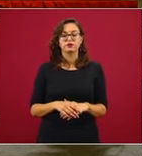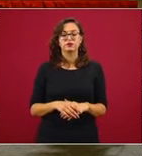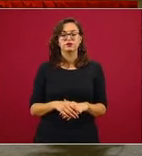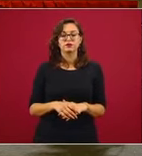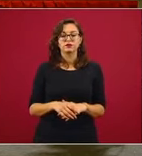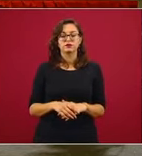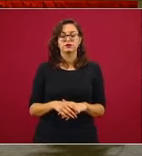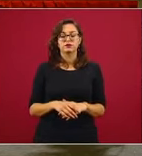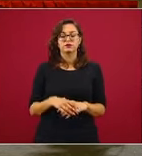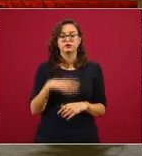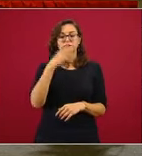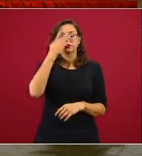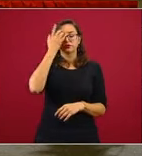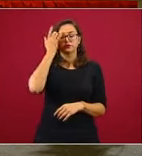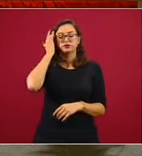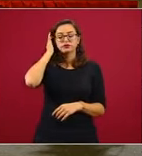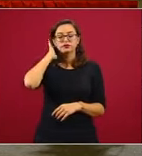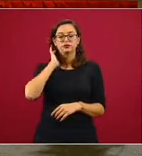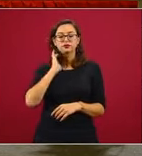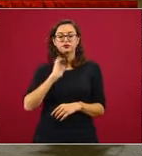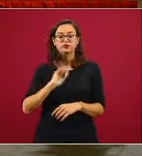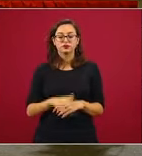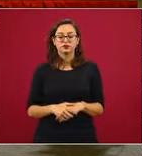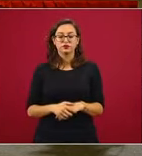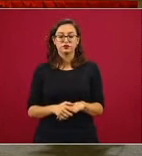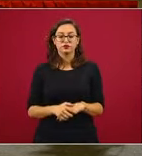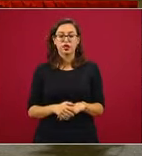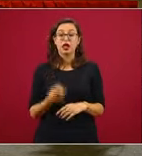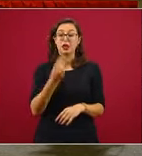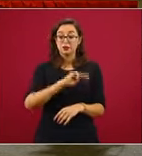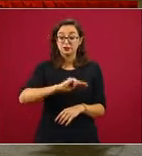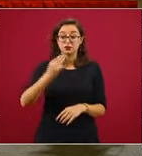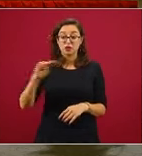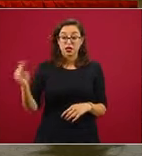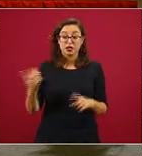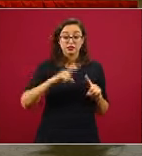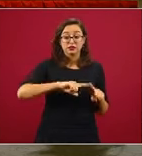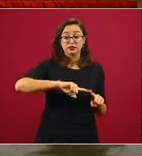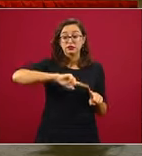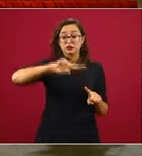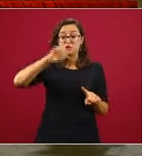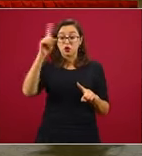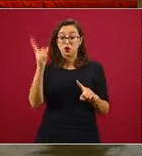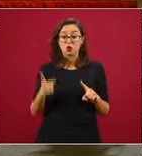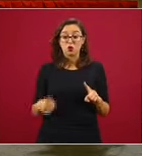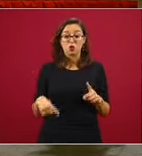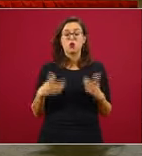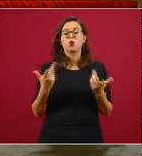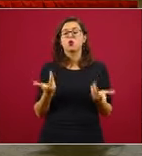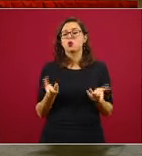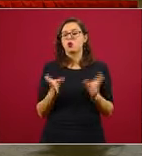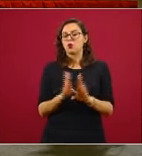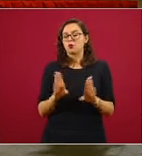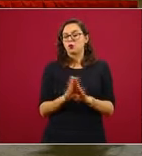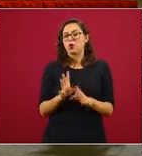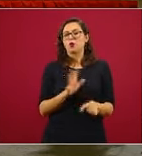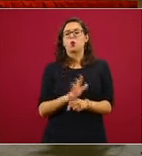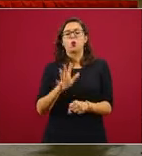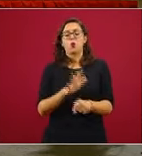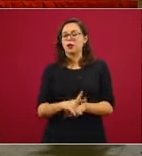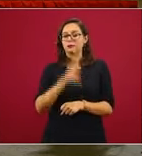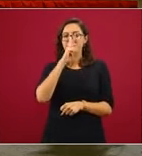la curva de Michoacán está más bien representada por la forma o la figura que en